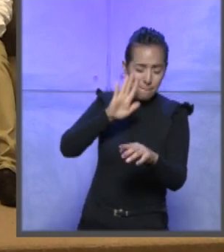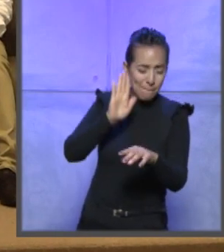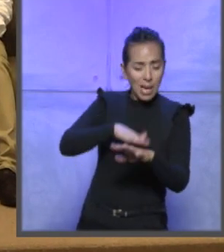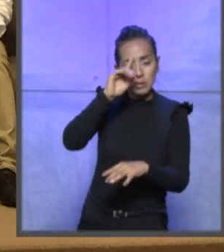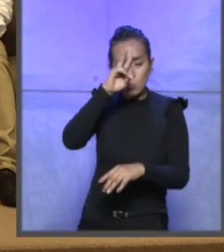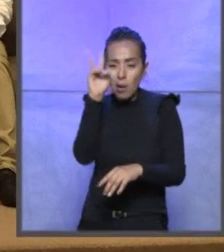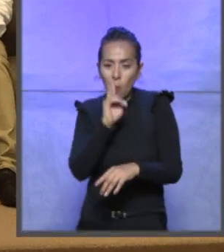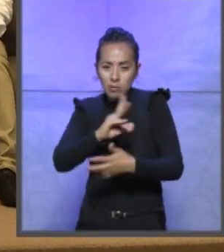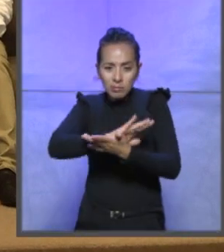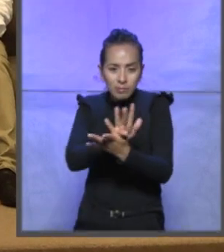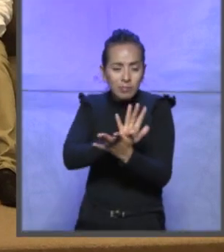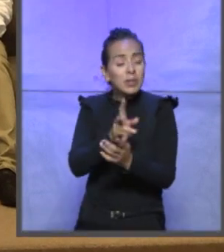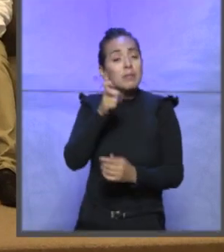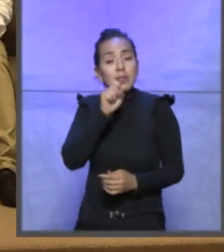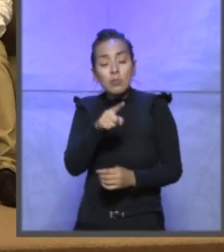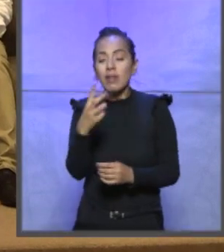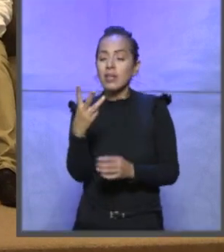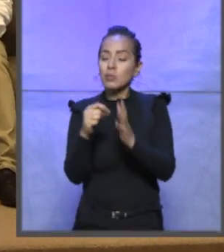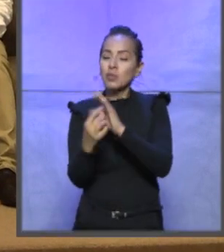que la discriminación ha aumentado